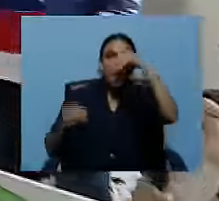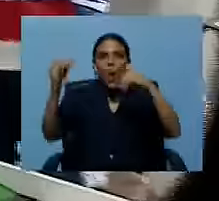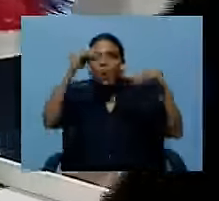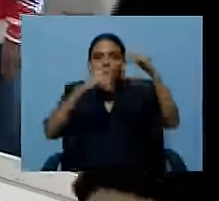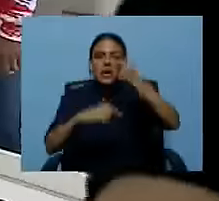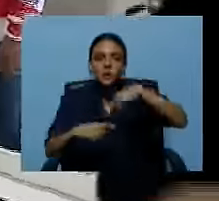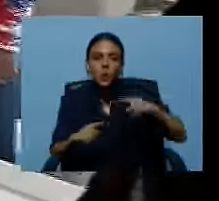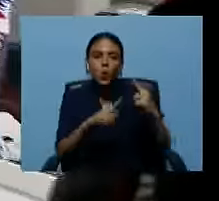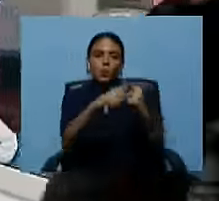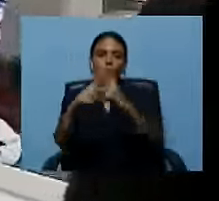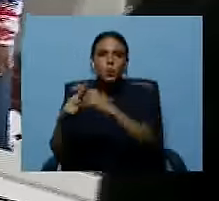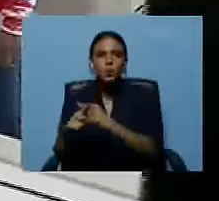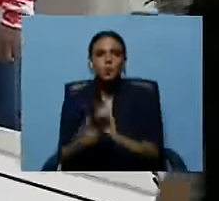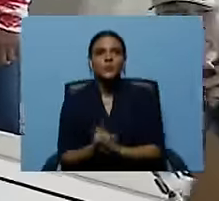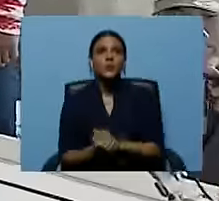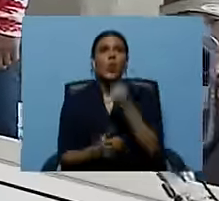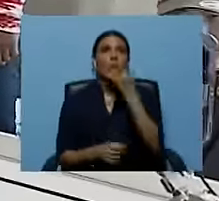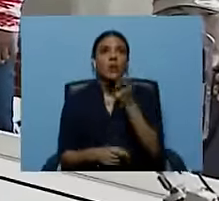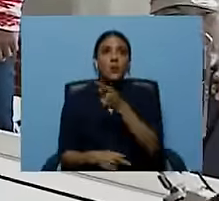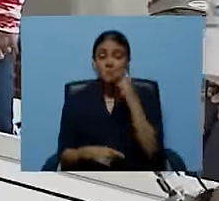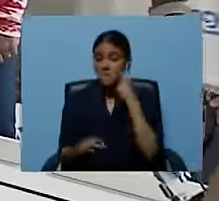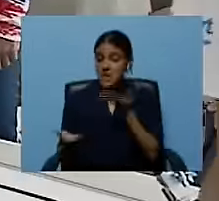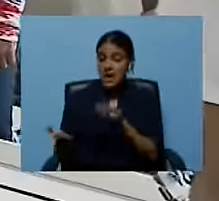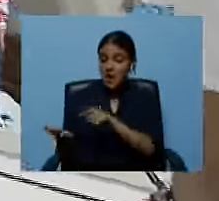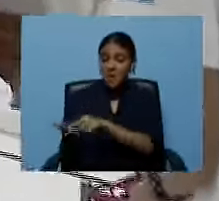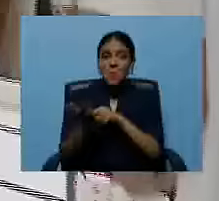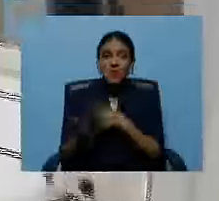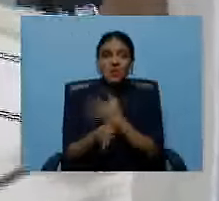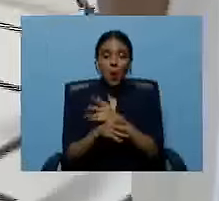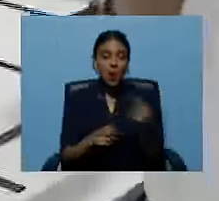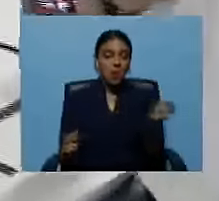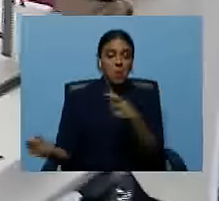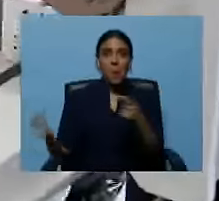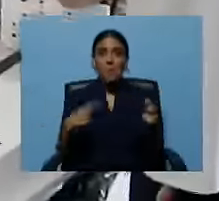aquí tenemos a Daniel. Dale, adelante, Daniel.